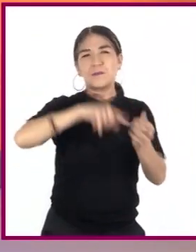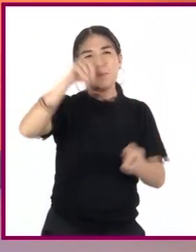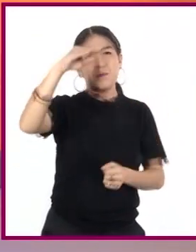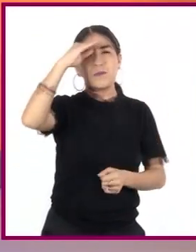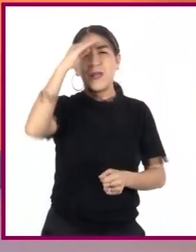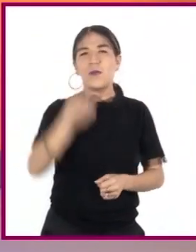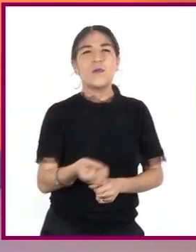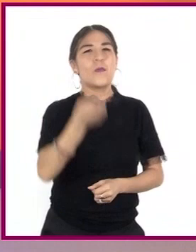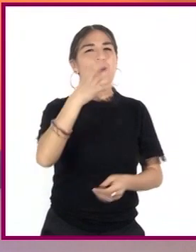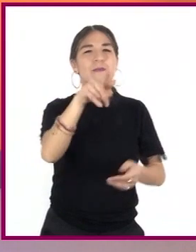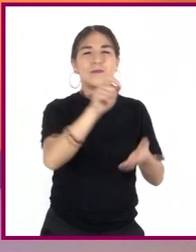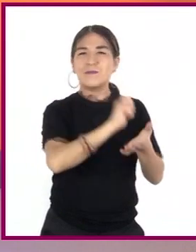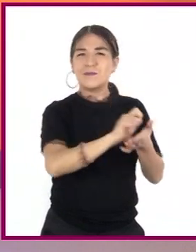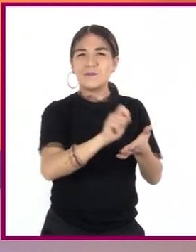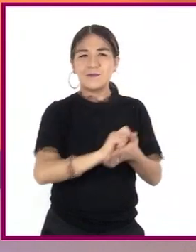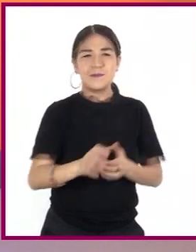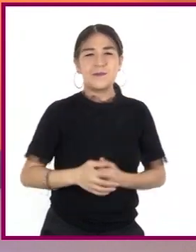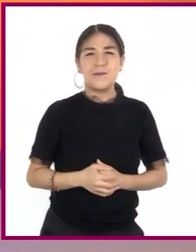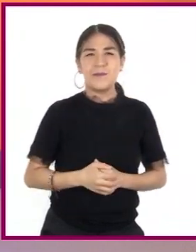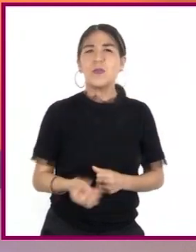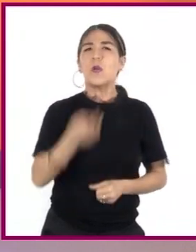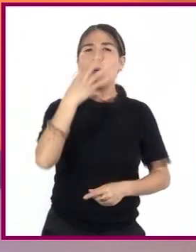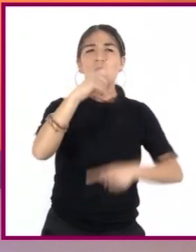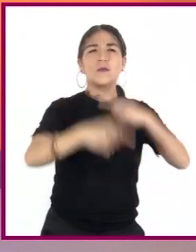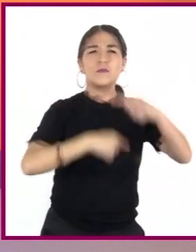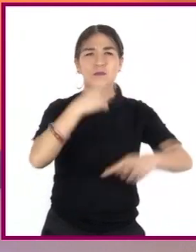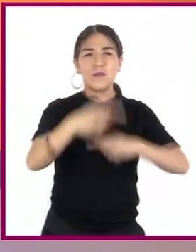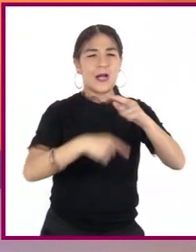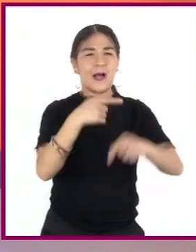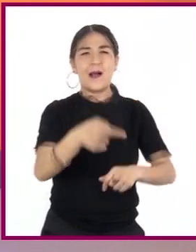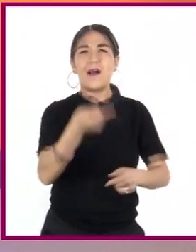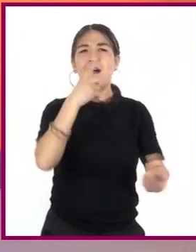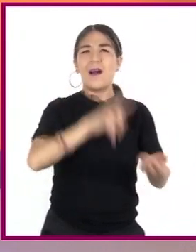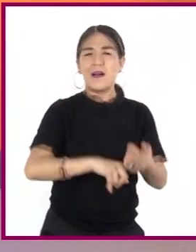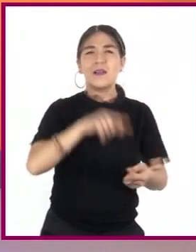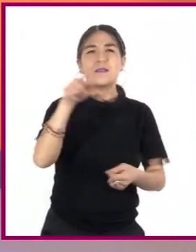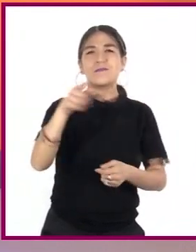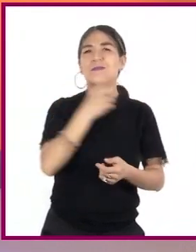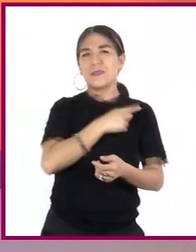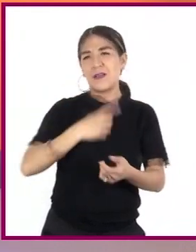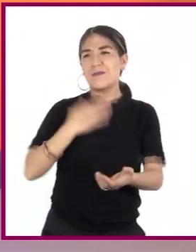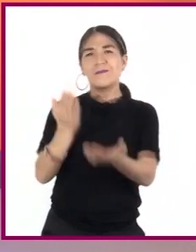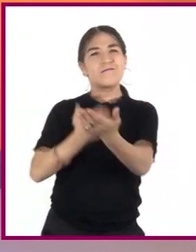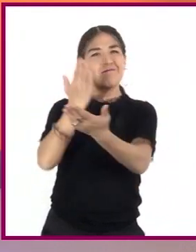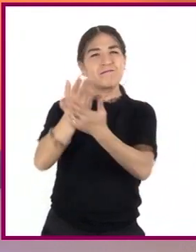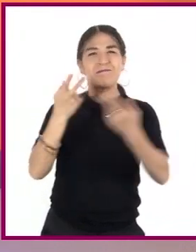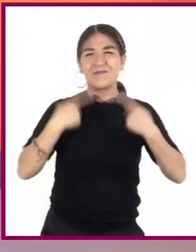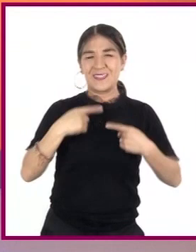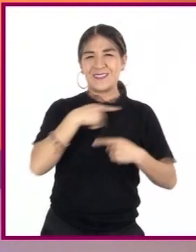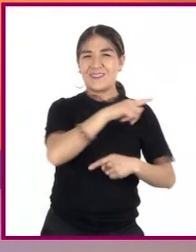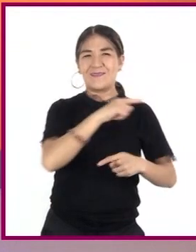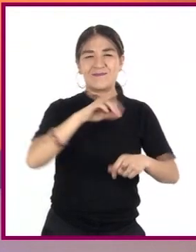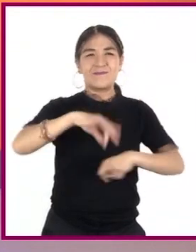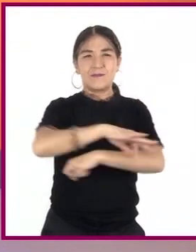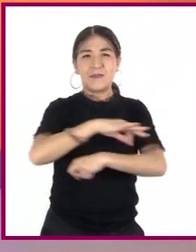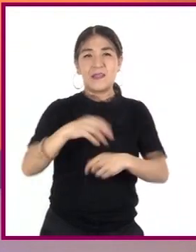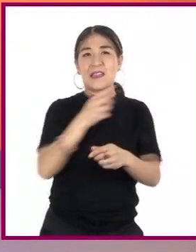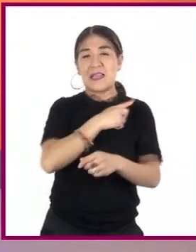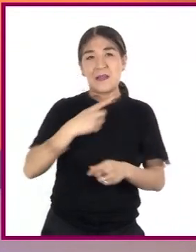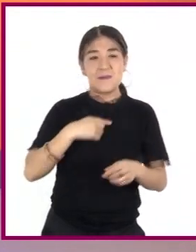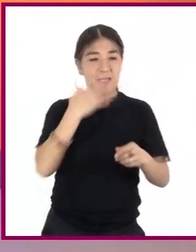una estimación. ¿Cuántos rollos debe de encargar el ingeniero? ¿Deberá encargar 10